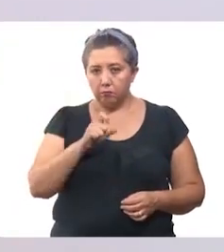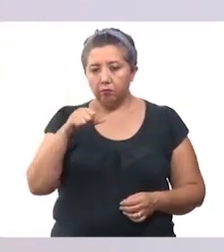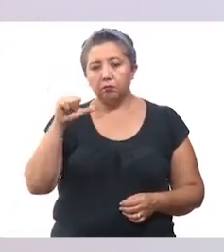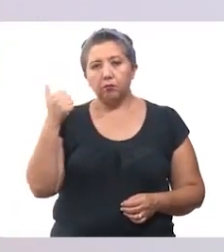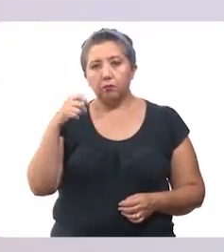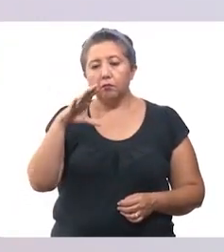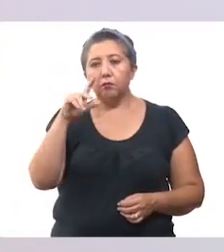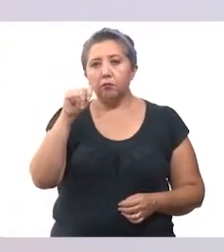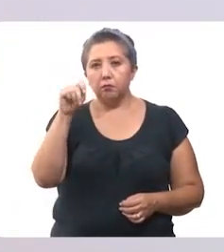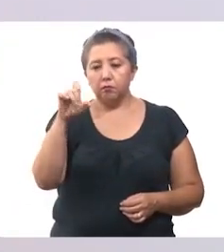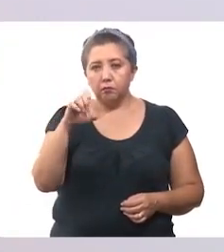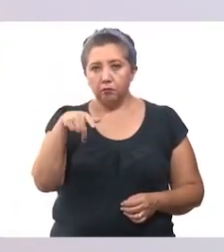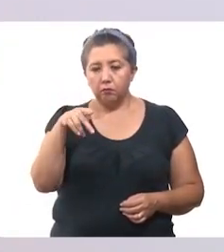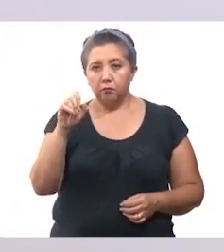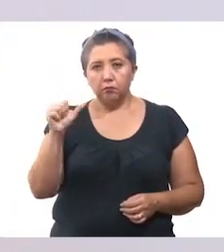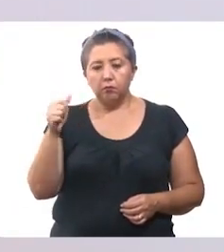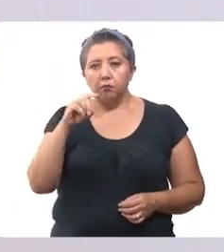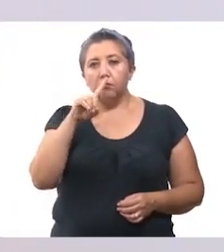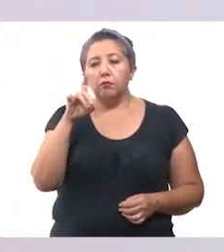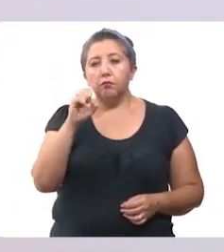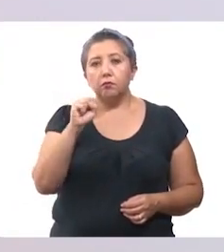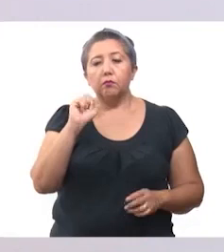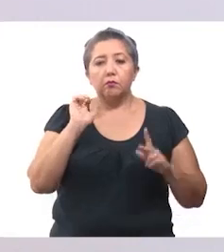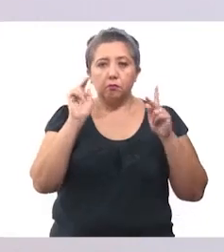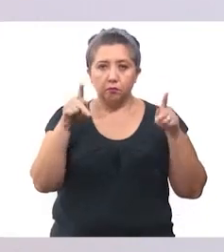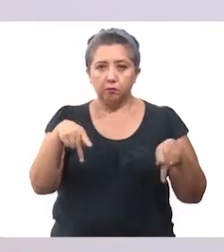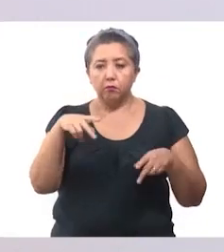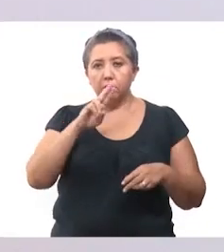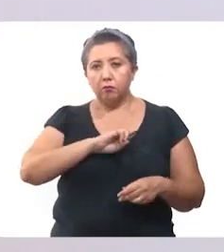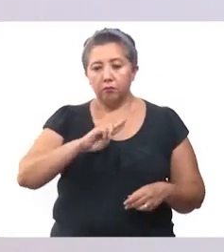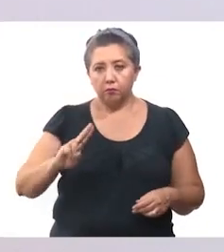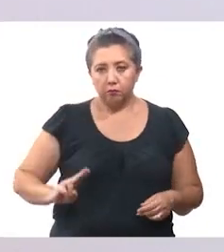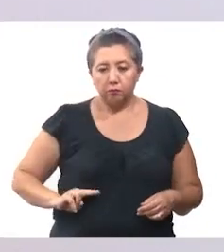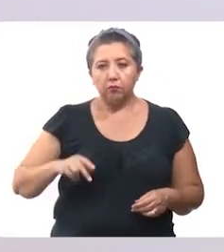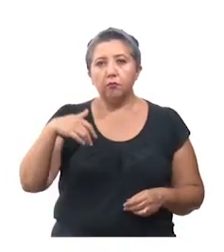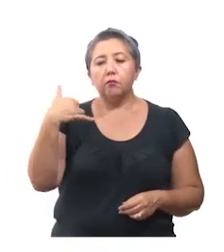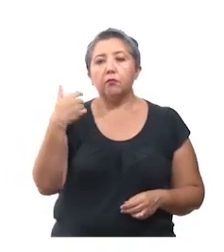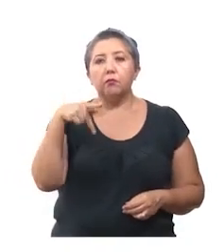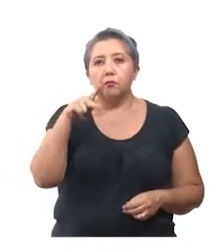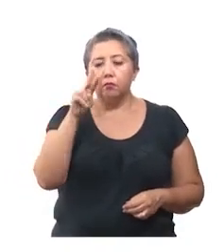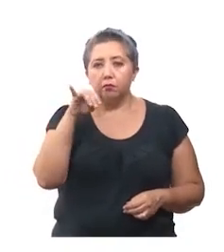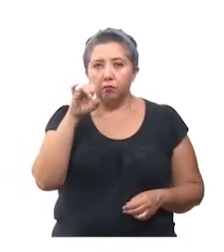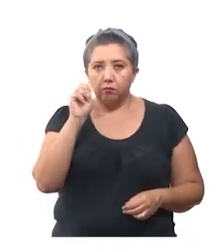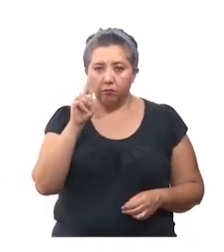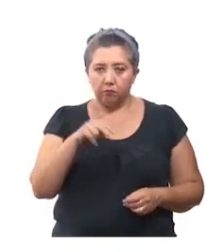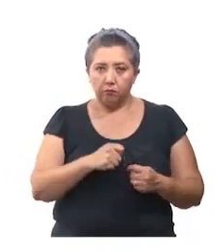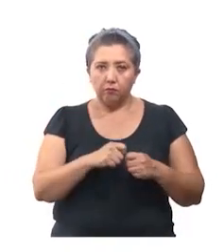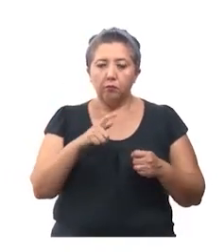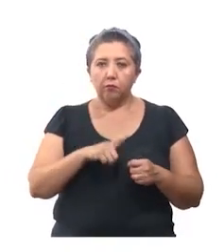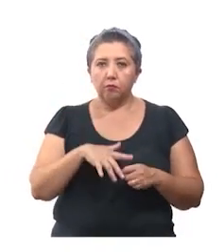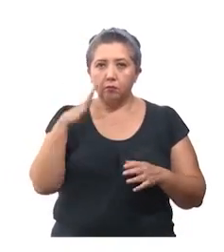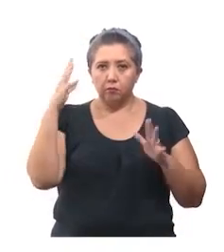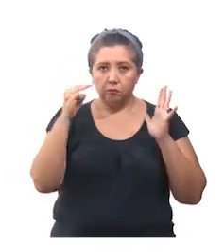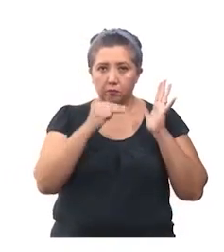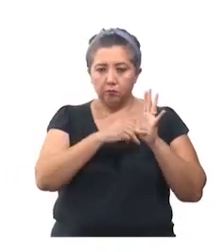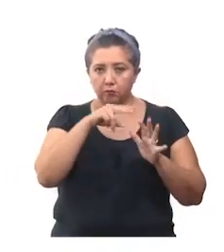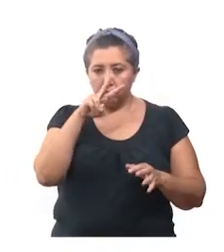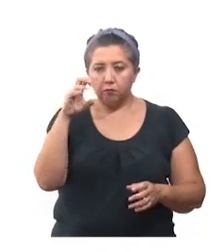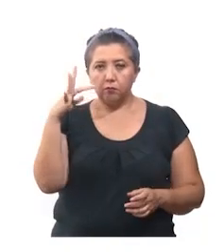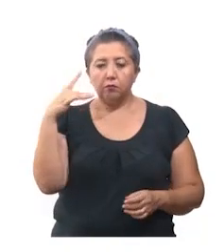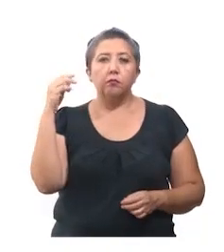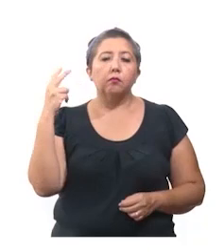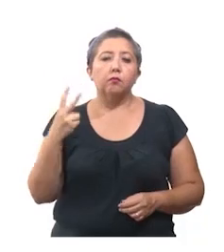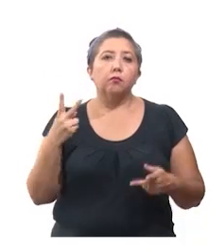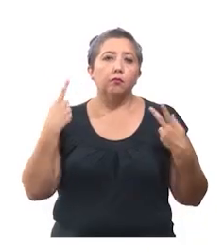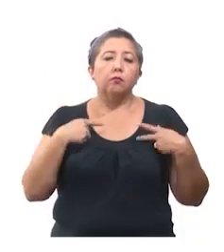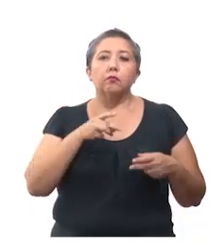1 en Oscushcap, 1 en Sucacap, 1 en Progreso, 1 en Humán y 1 en Canacín. En total, son